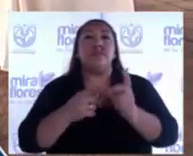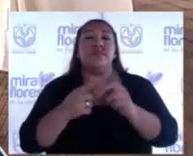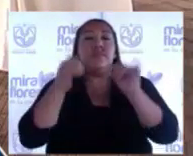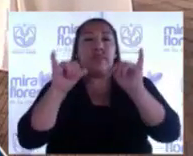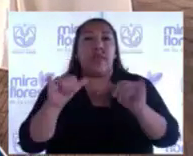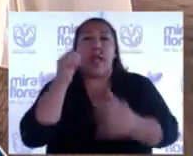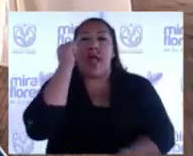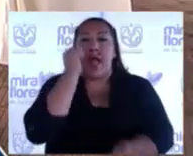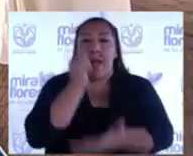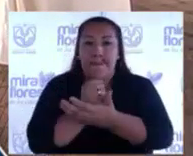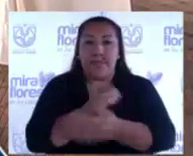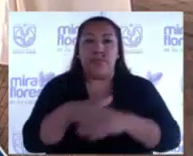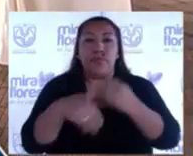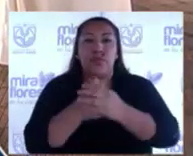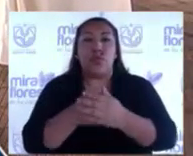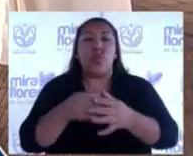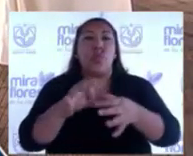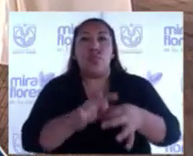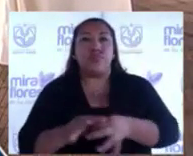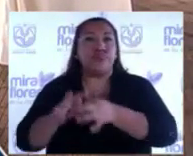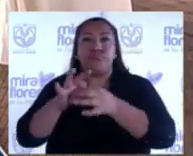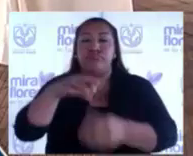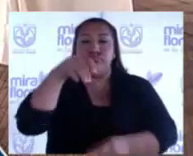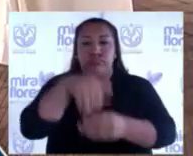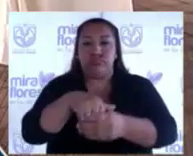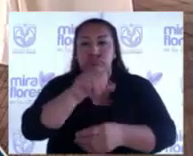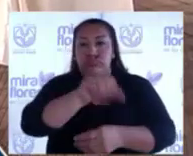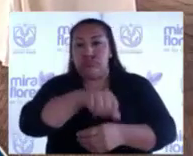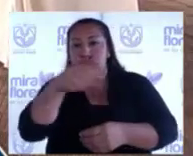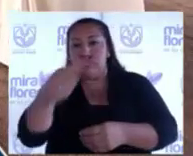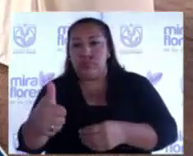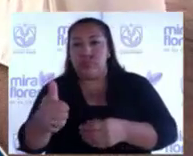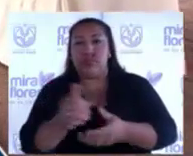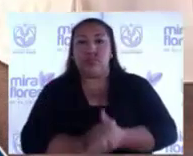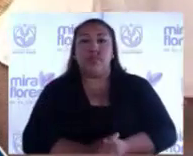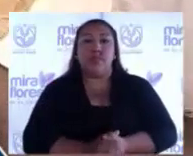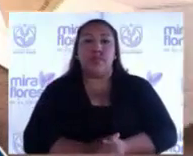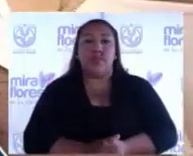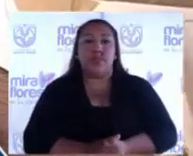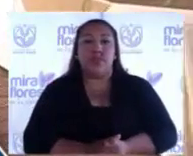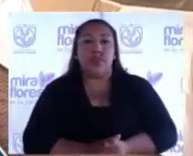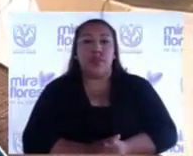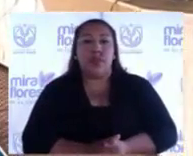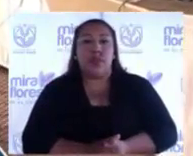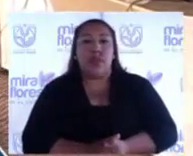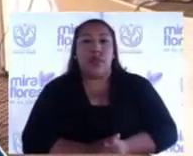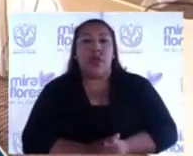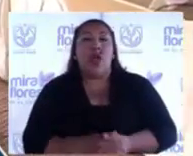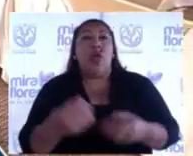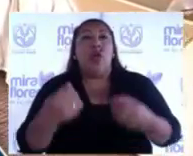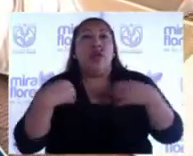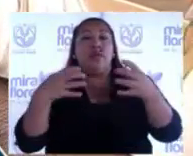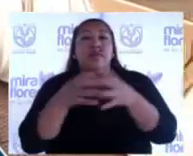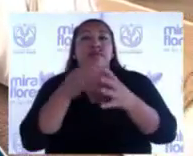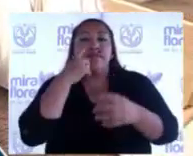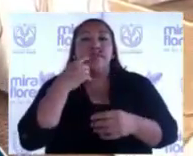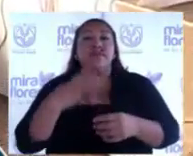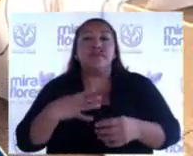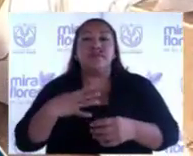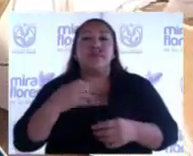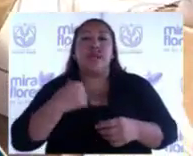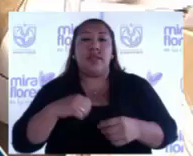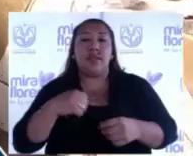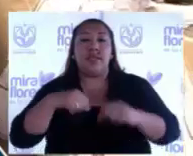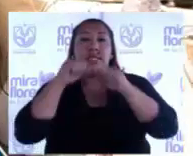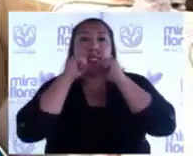aprobada por unanimidad de votos. Muchas gracias. Vamos al siguiente punto, por favor. Estación despacho. Señor alcalde, la